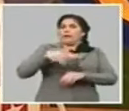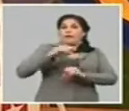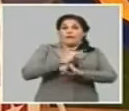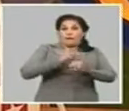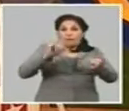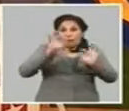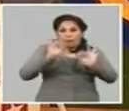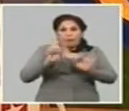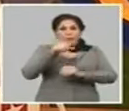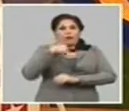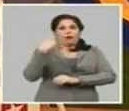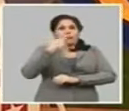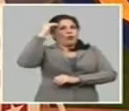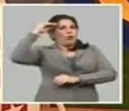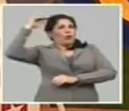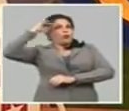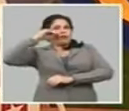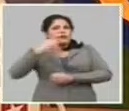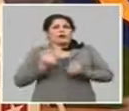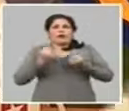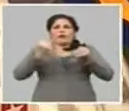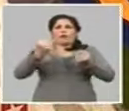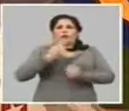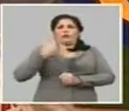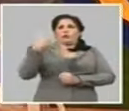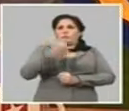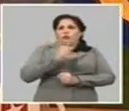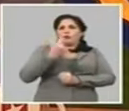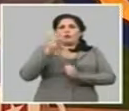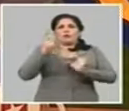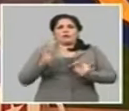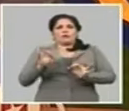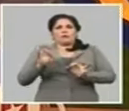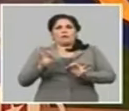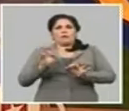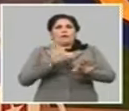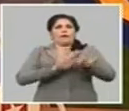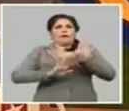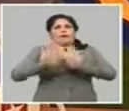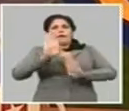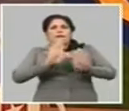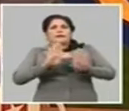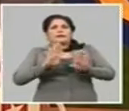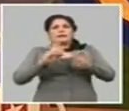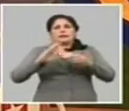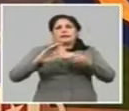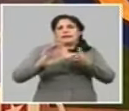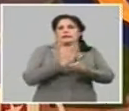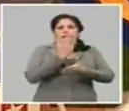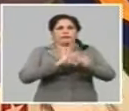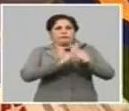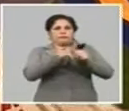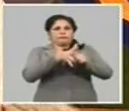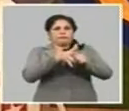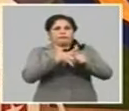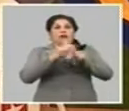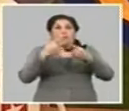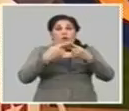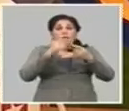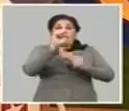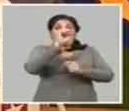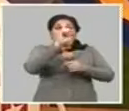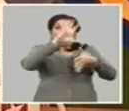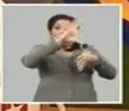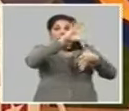tengamos conciencia del gran esfuerzo que tenemos que hacer para el abordaje de esta enfermedad en el caso de la región